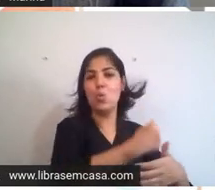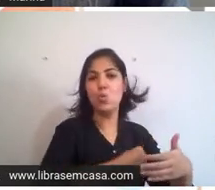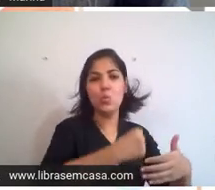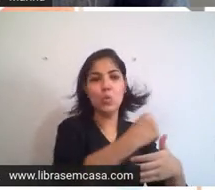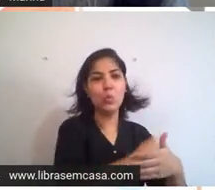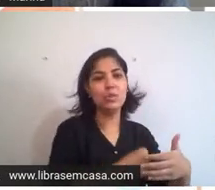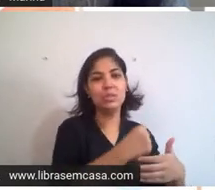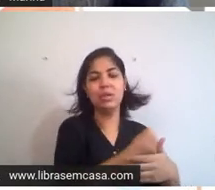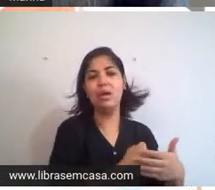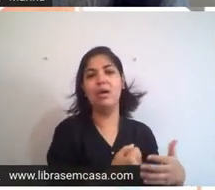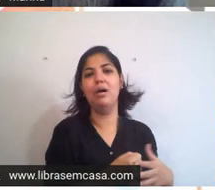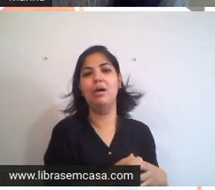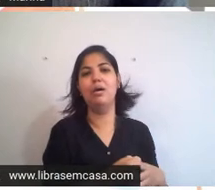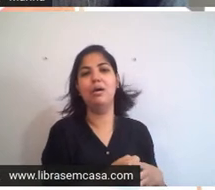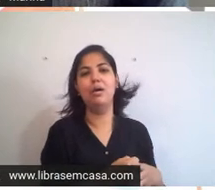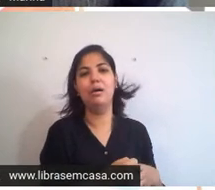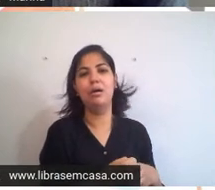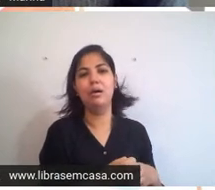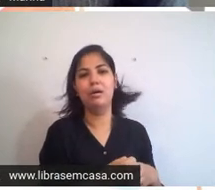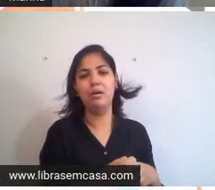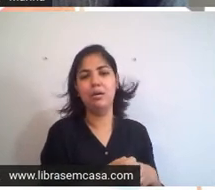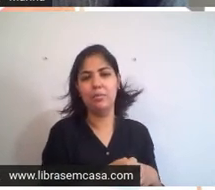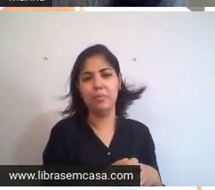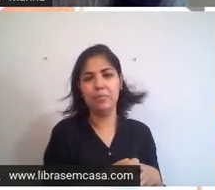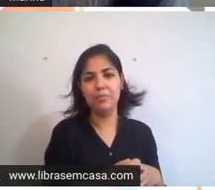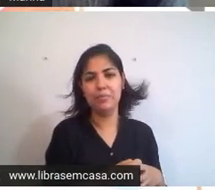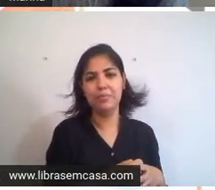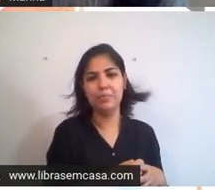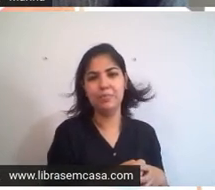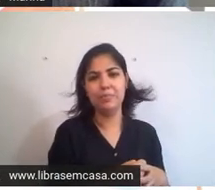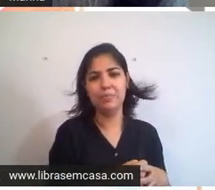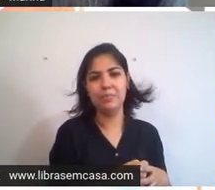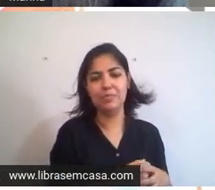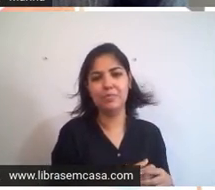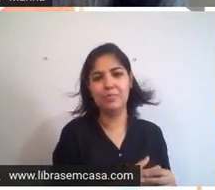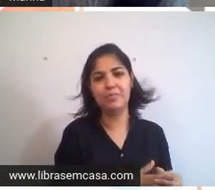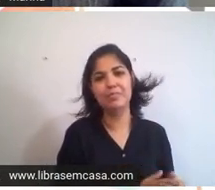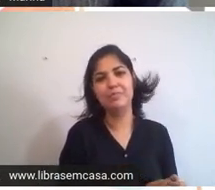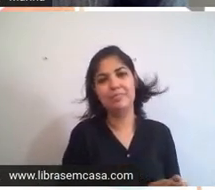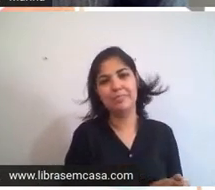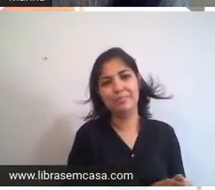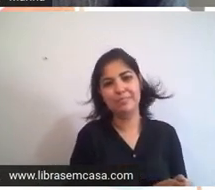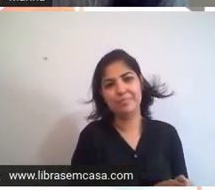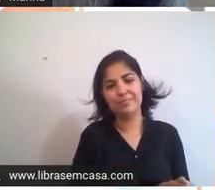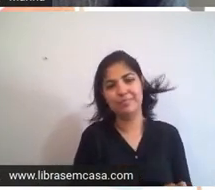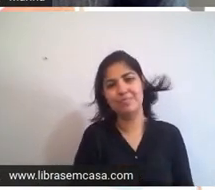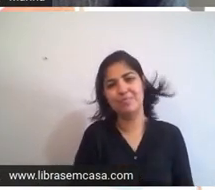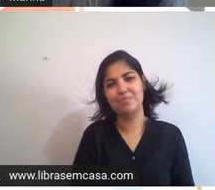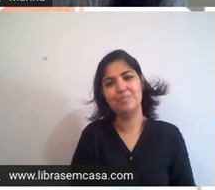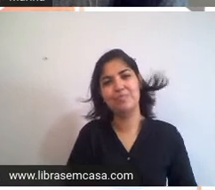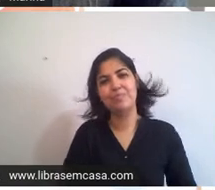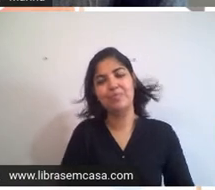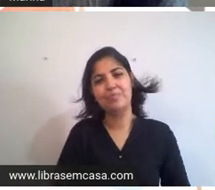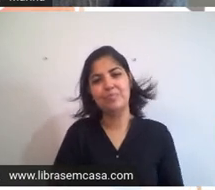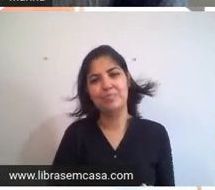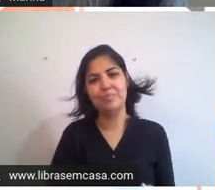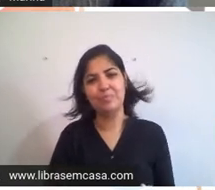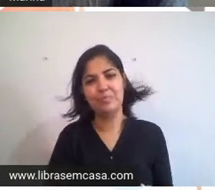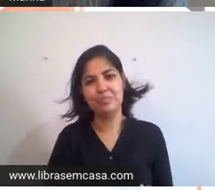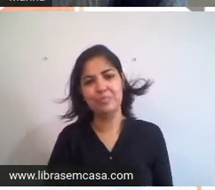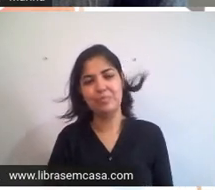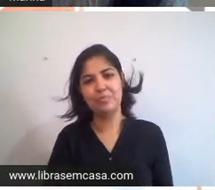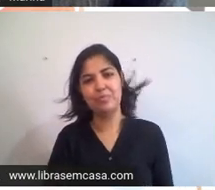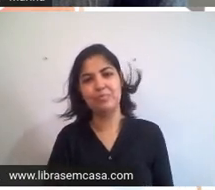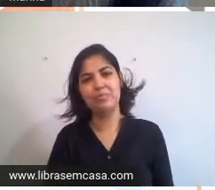la tapa de, creo que fue de New Yorker, ¿no? Con esa tapa así diciendo, bueno, el triunfo del pan casero, una especie de invitación